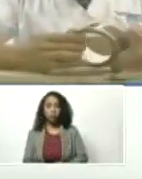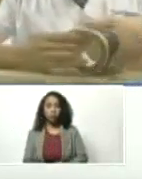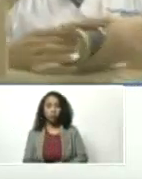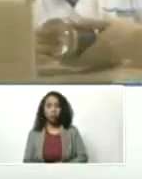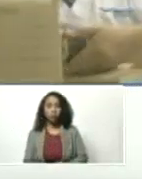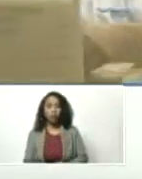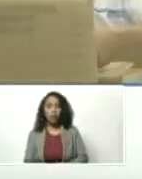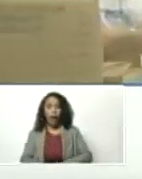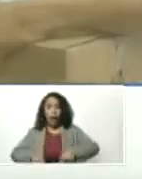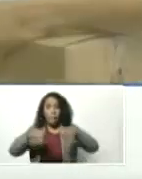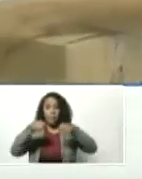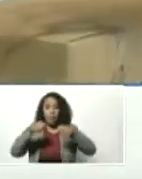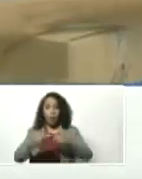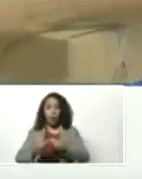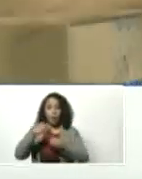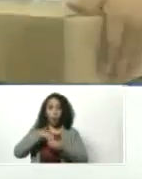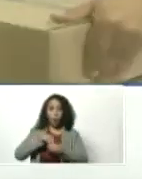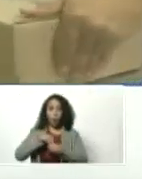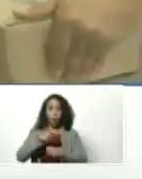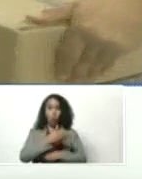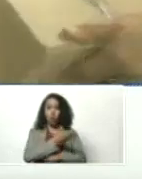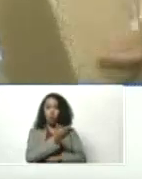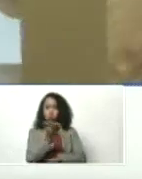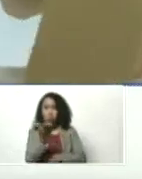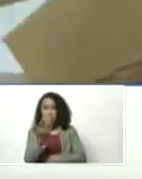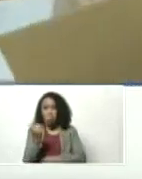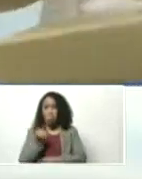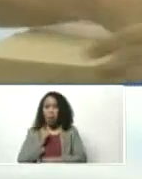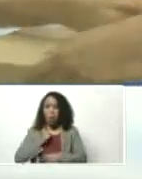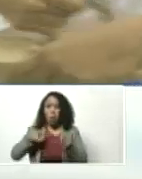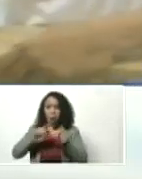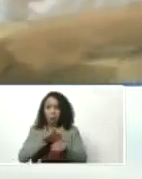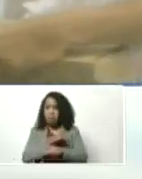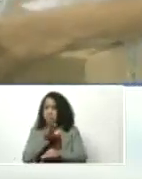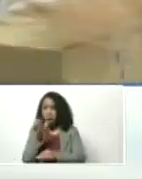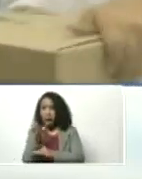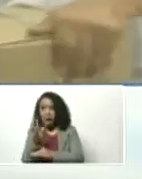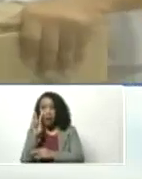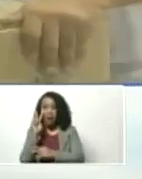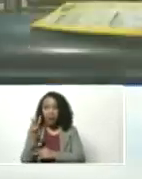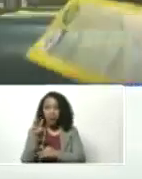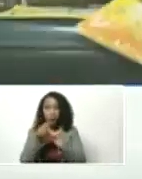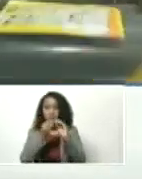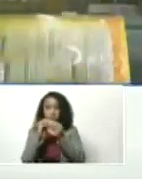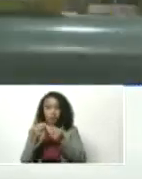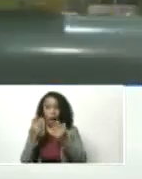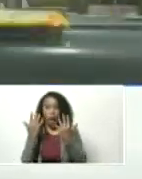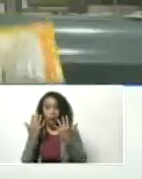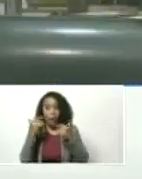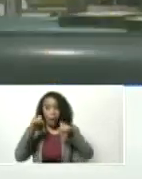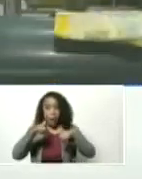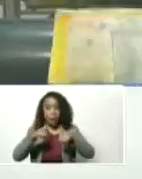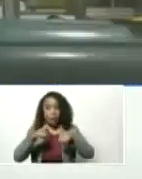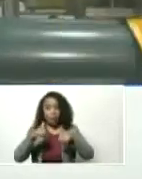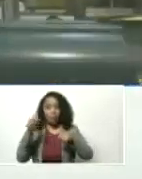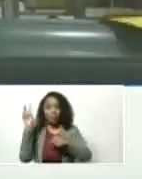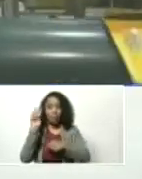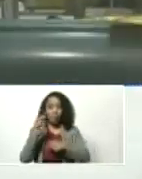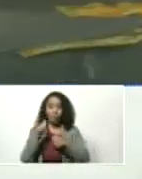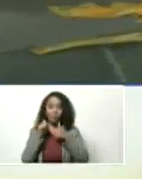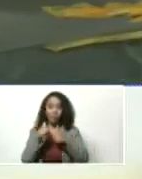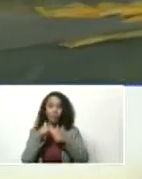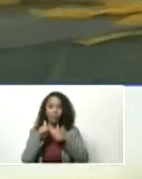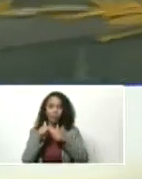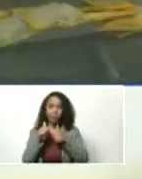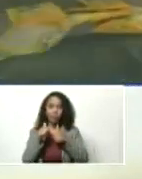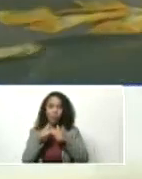En el mercado interno usted va para cualquier lugar y lo que encuentra es calidad, hecha en Venezuela, calidad